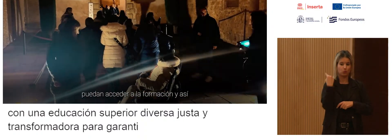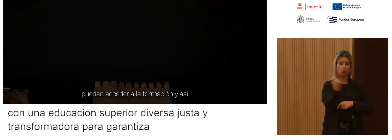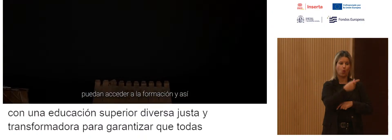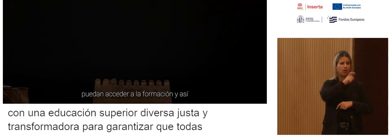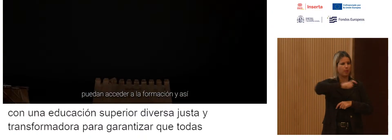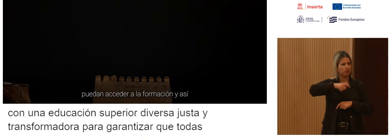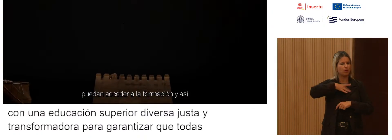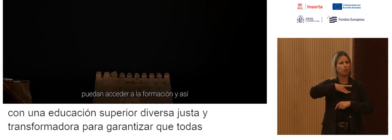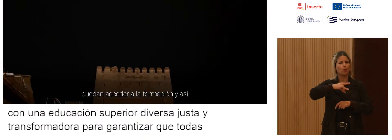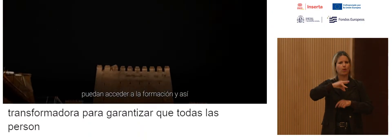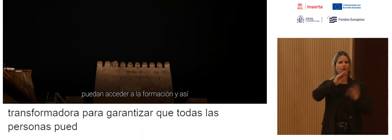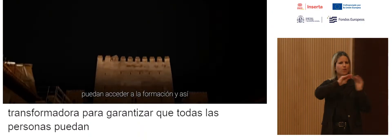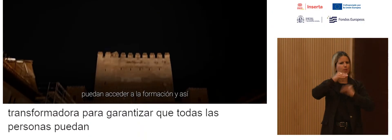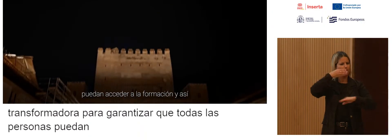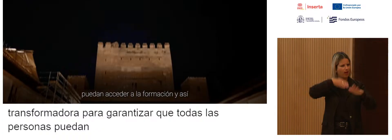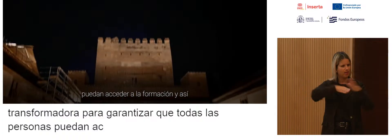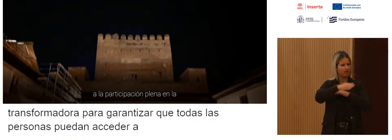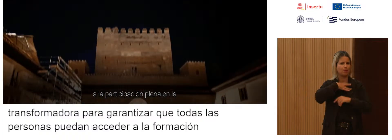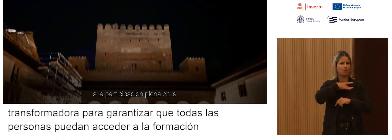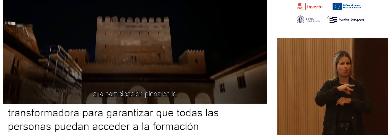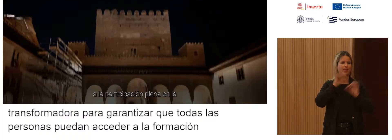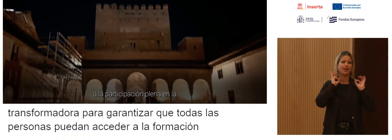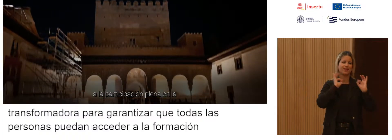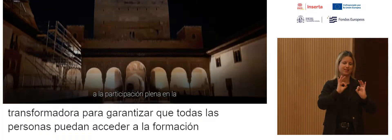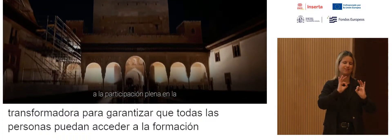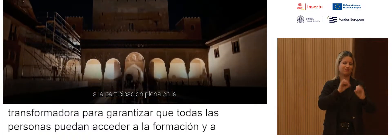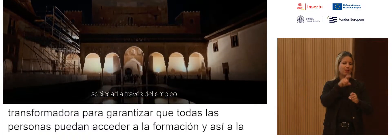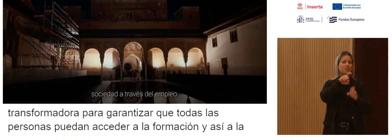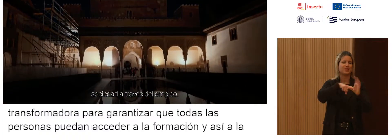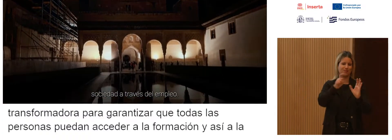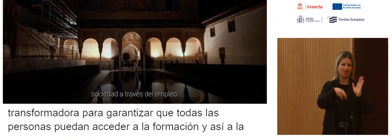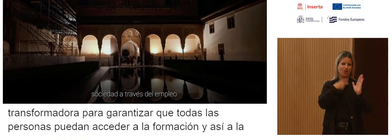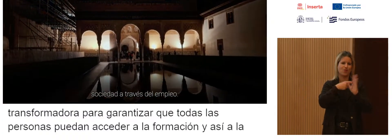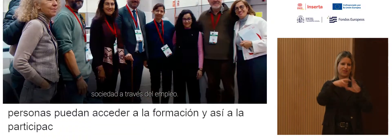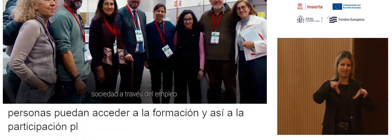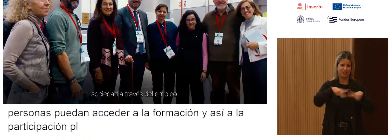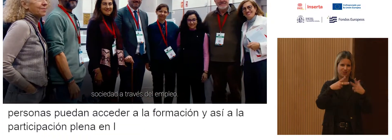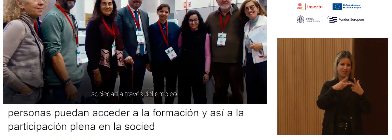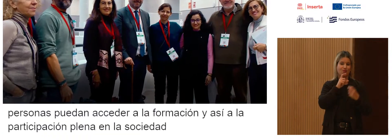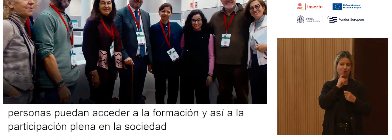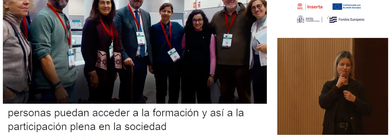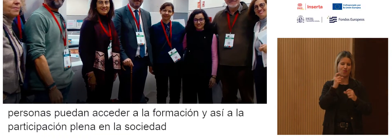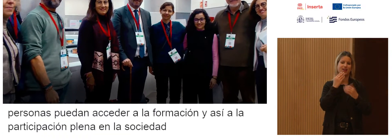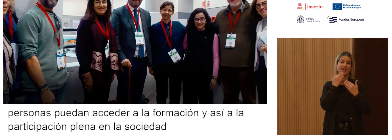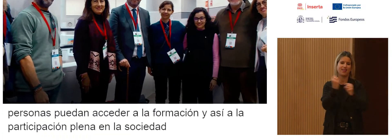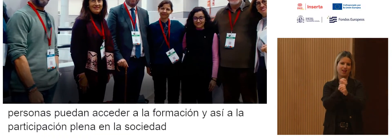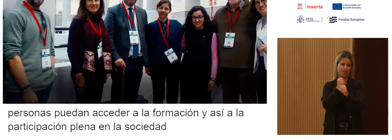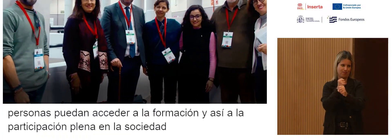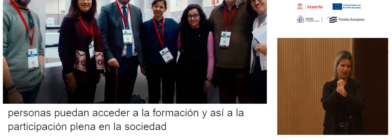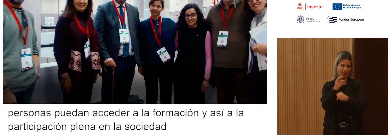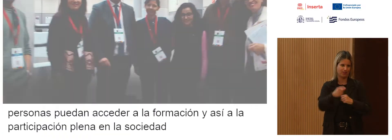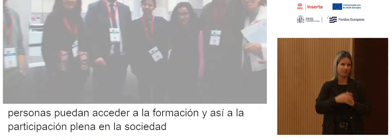personas puedan acceder a la formación y así a la participación plena en la sociedad a través del empleo.